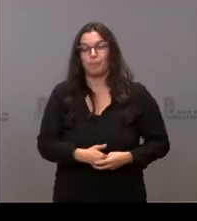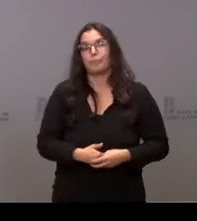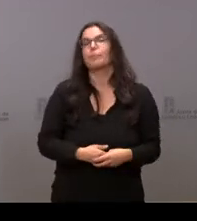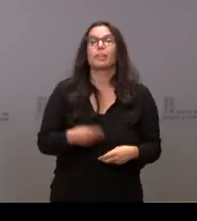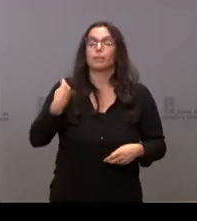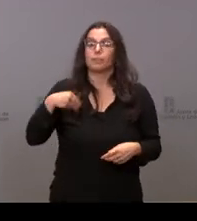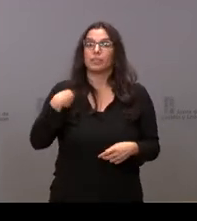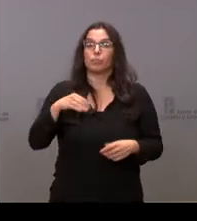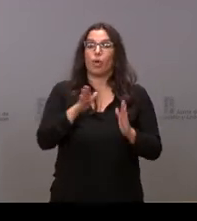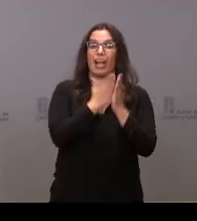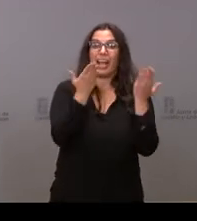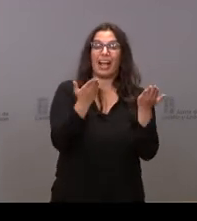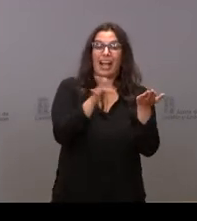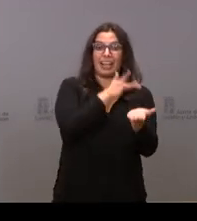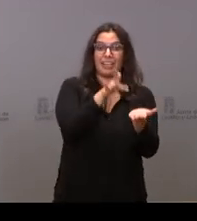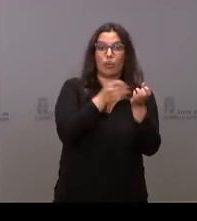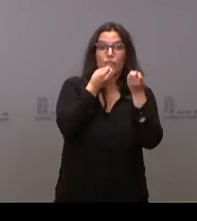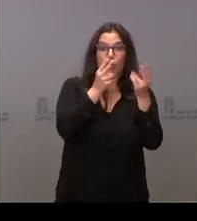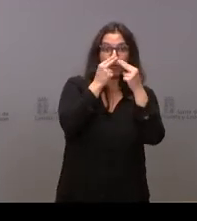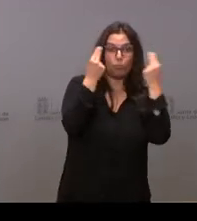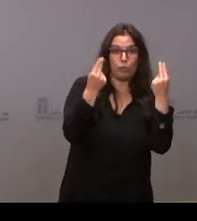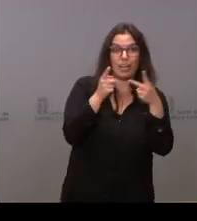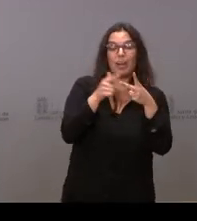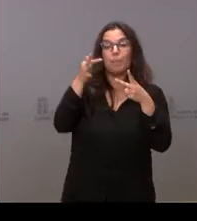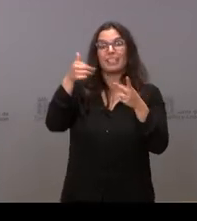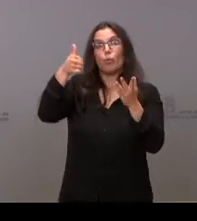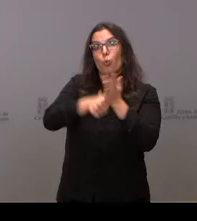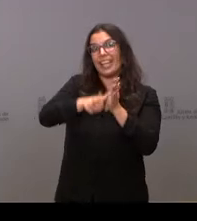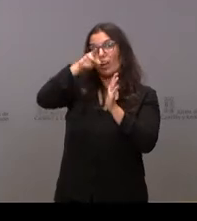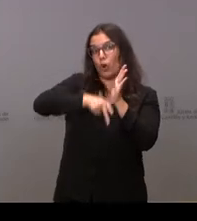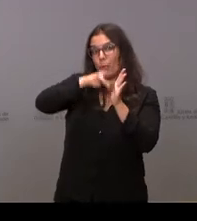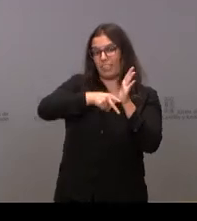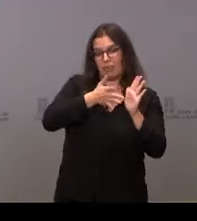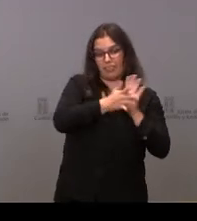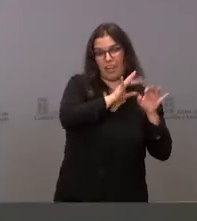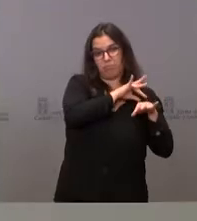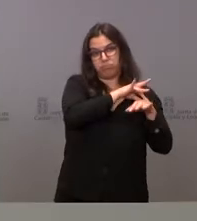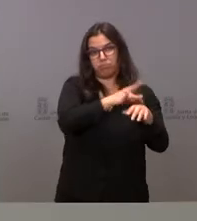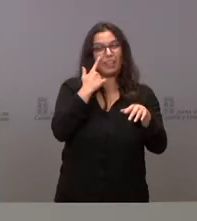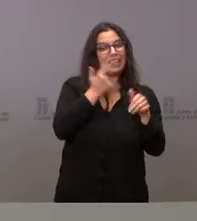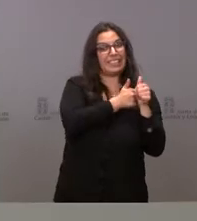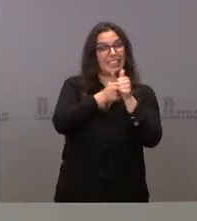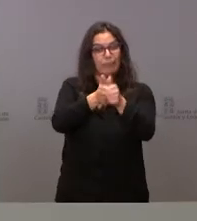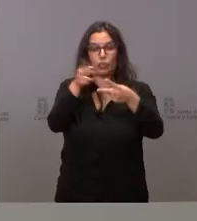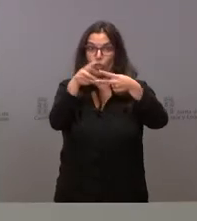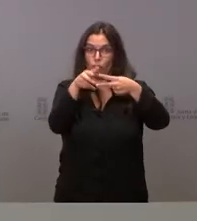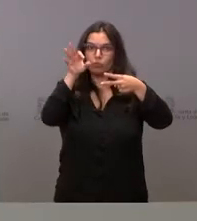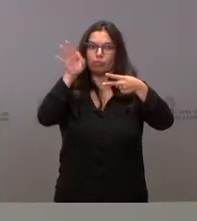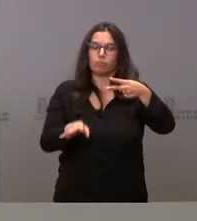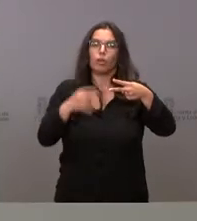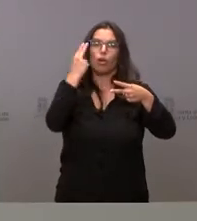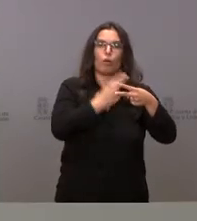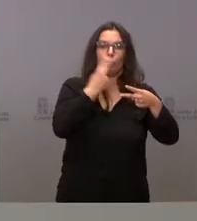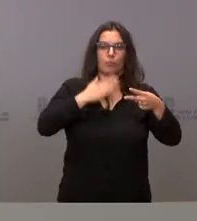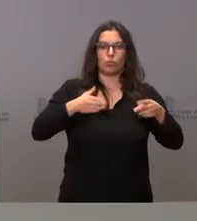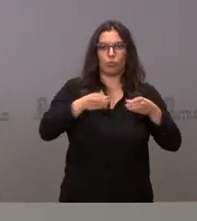de información pública, como la huella normativa son dos de los tres compromisos que la Junta de Castilla y León había comprometido con el Gobierno